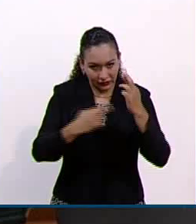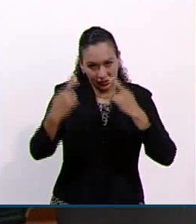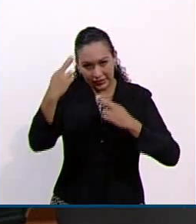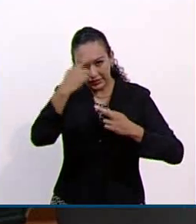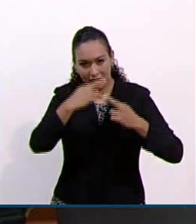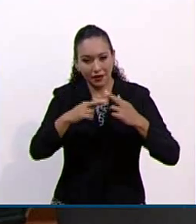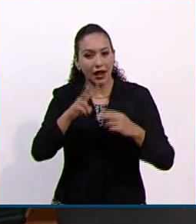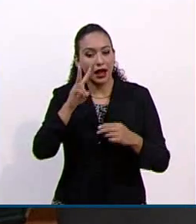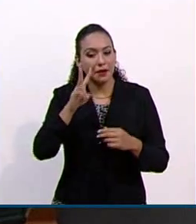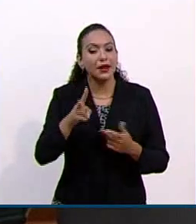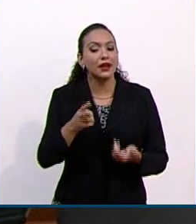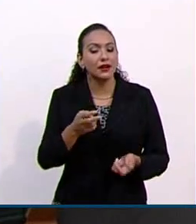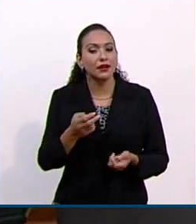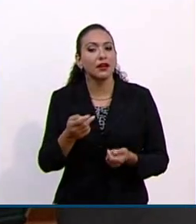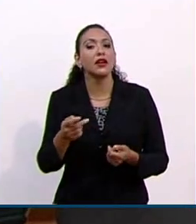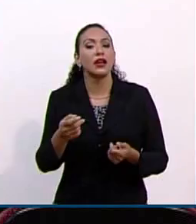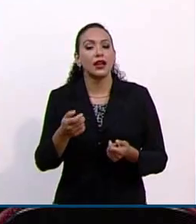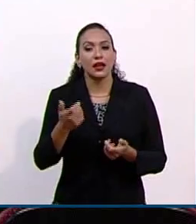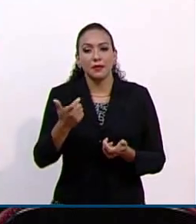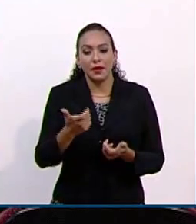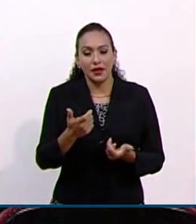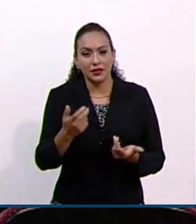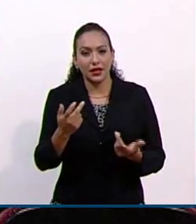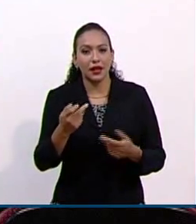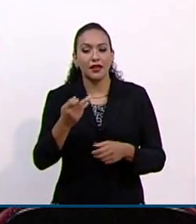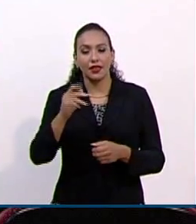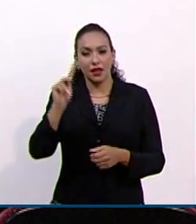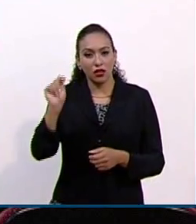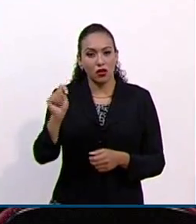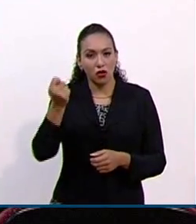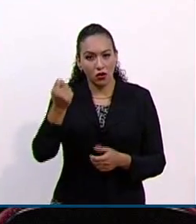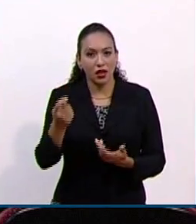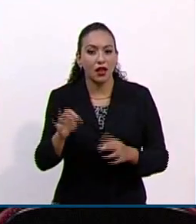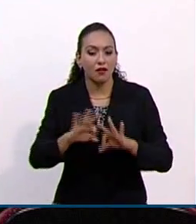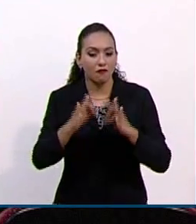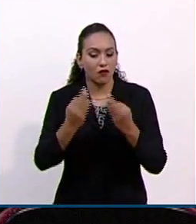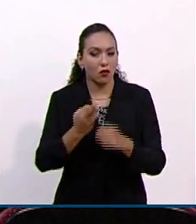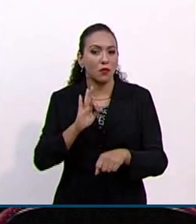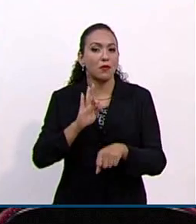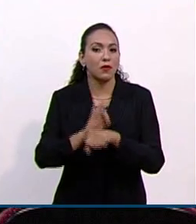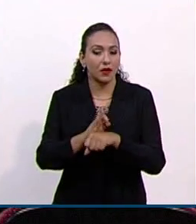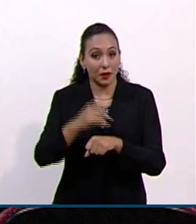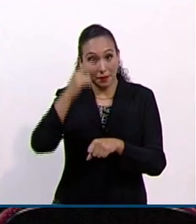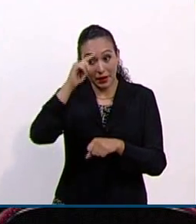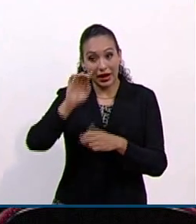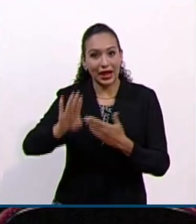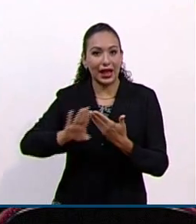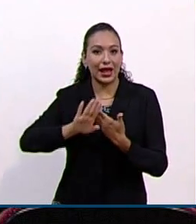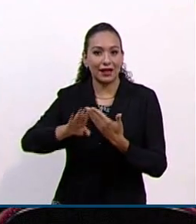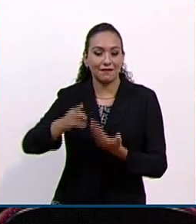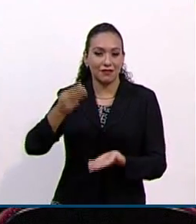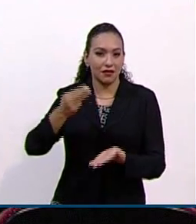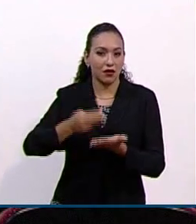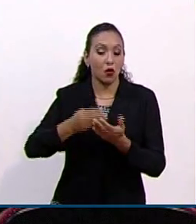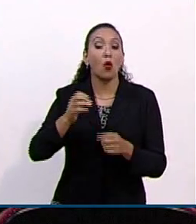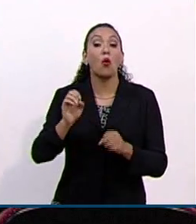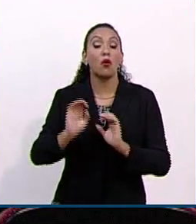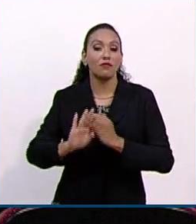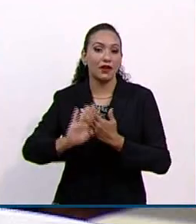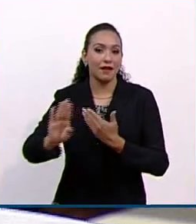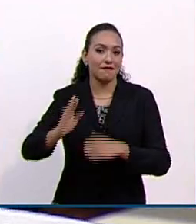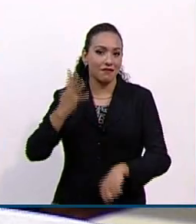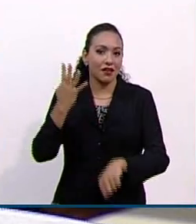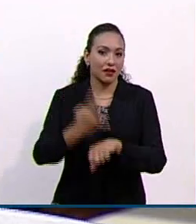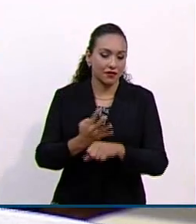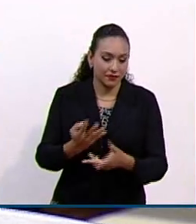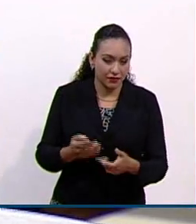autorizaciones para la elusión o evasión de medidas tecnológicas de protección para no incurrir en infracciones de la propia ley y los límites